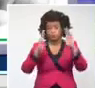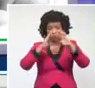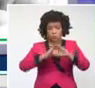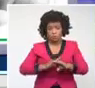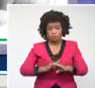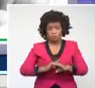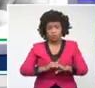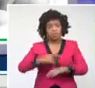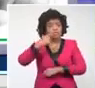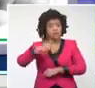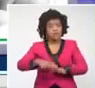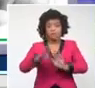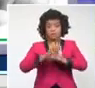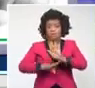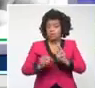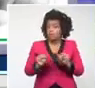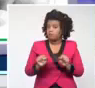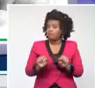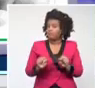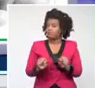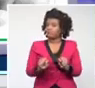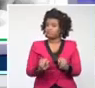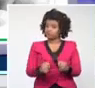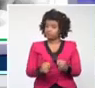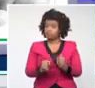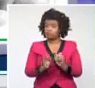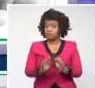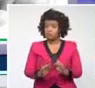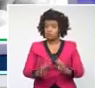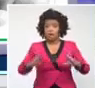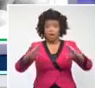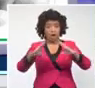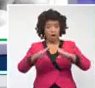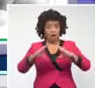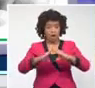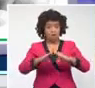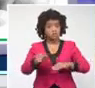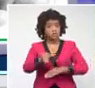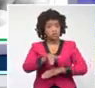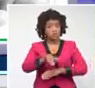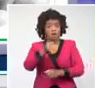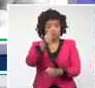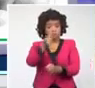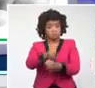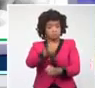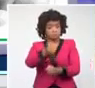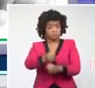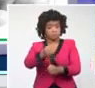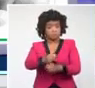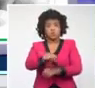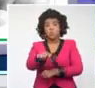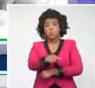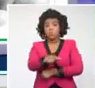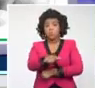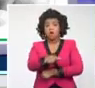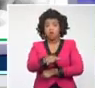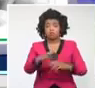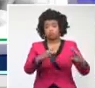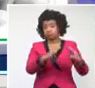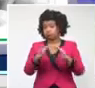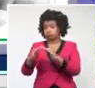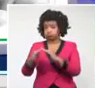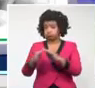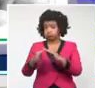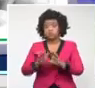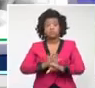extremar las medidas higiénico-sanitarias en casa, en cada centro laboral y en cada comunidad del país. Ya todo se